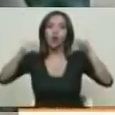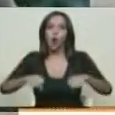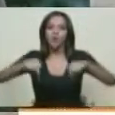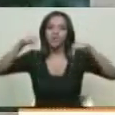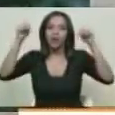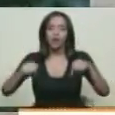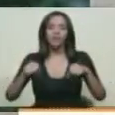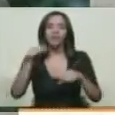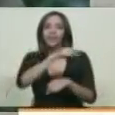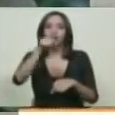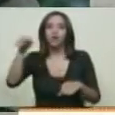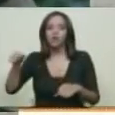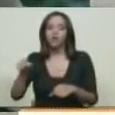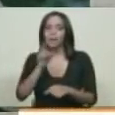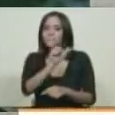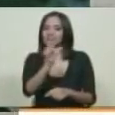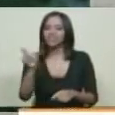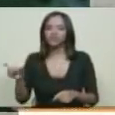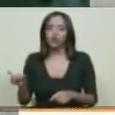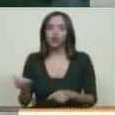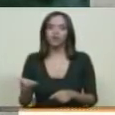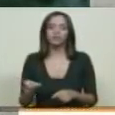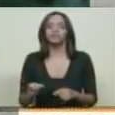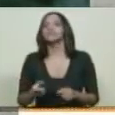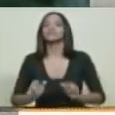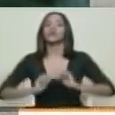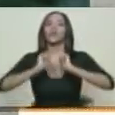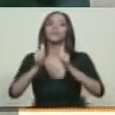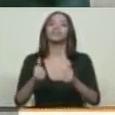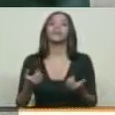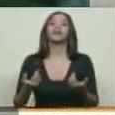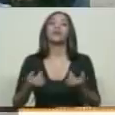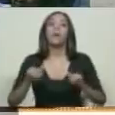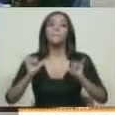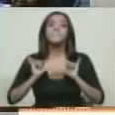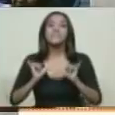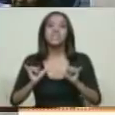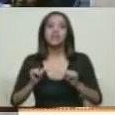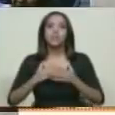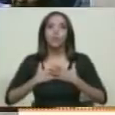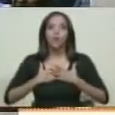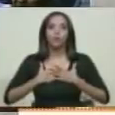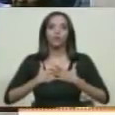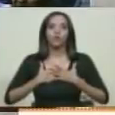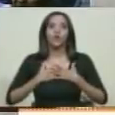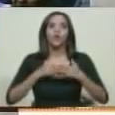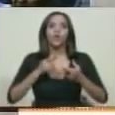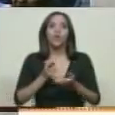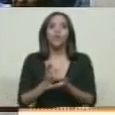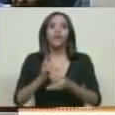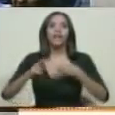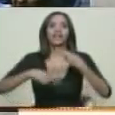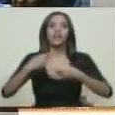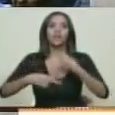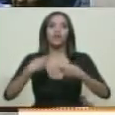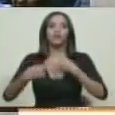de ustedes, cada una de ustedes, comencemos por nosotros mismos. Una revolución espiritual de cada uno de